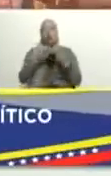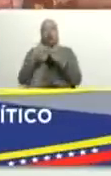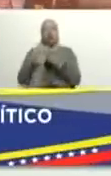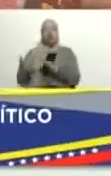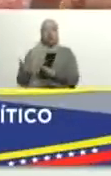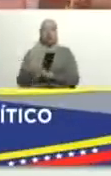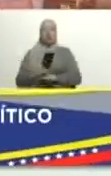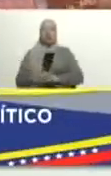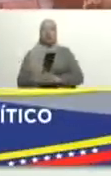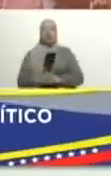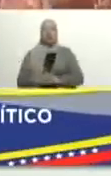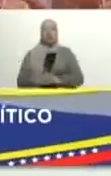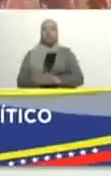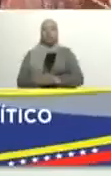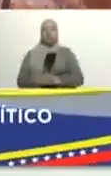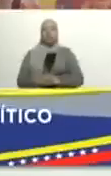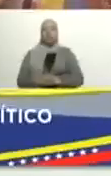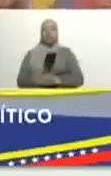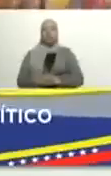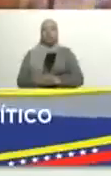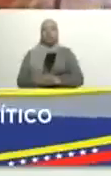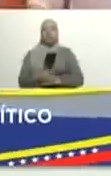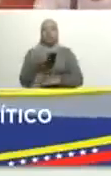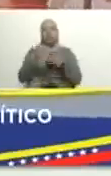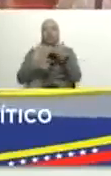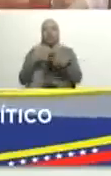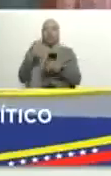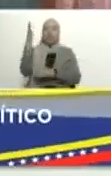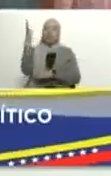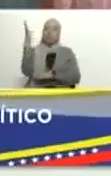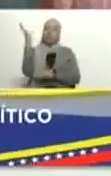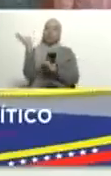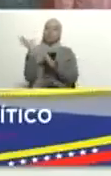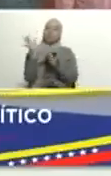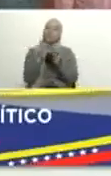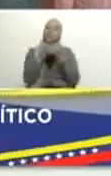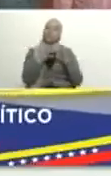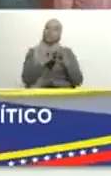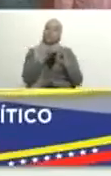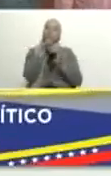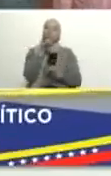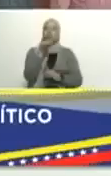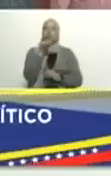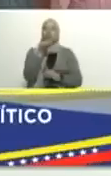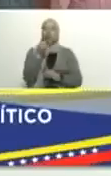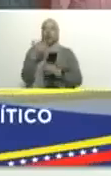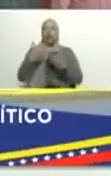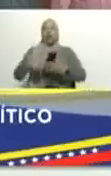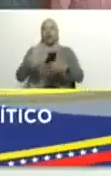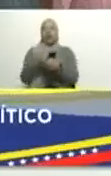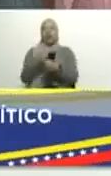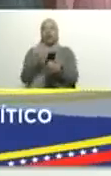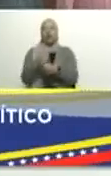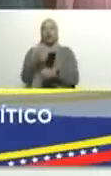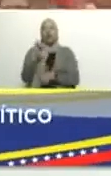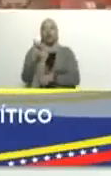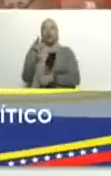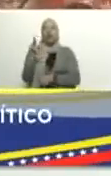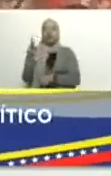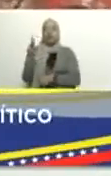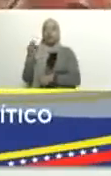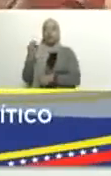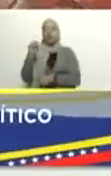Boquerón. Corazón de Jesús, la iglesia Corazón de Jesús, al lado del Ipasmé. Yeritz, ahí, al ladito, ahí, en